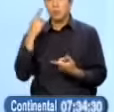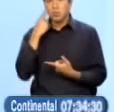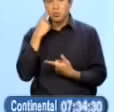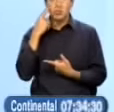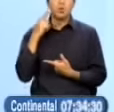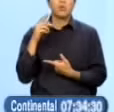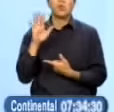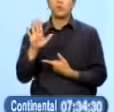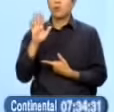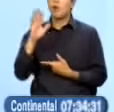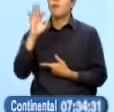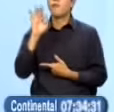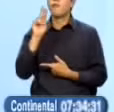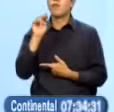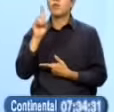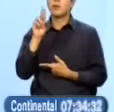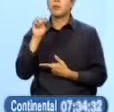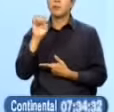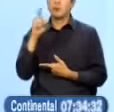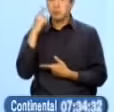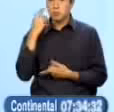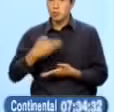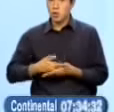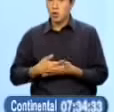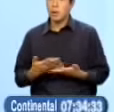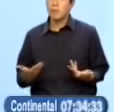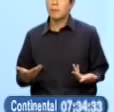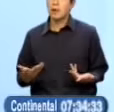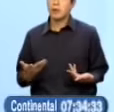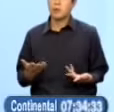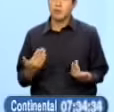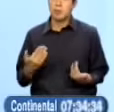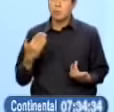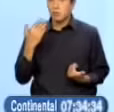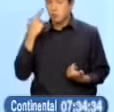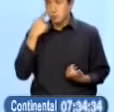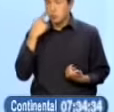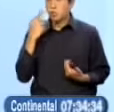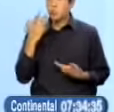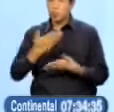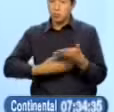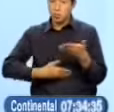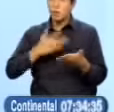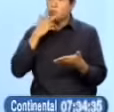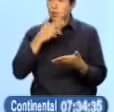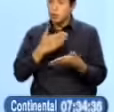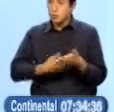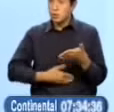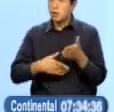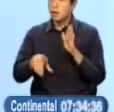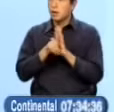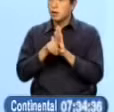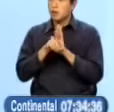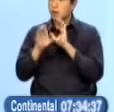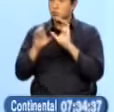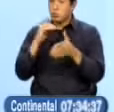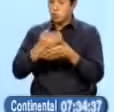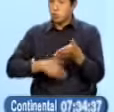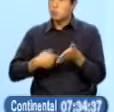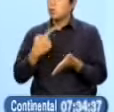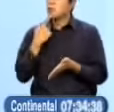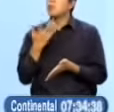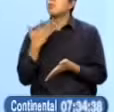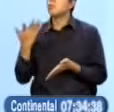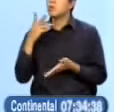una vez más demuestren lo que están diciendo demuestran que nosotros hemos usado este documento falso que falsificaba la ley orgánica de comunicación que